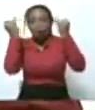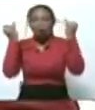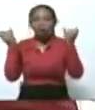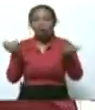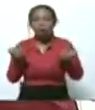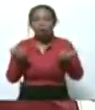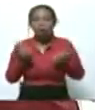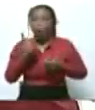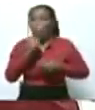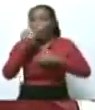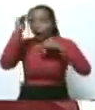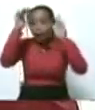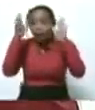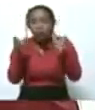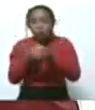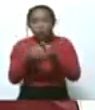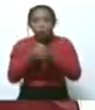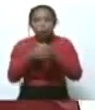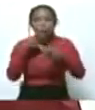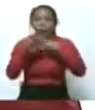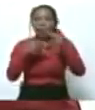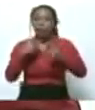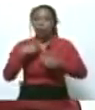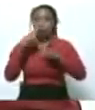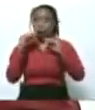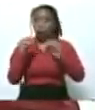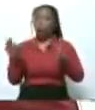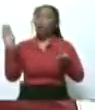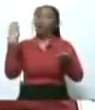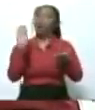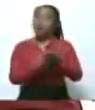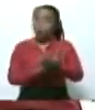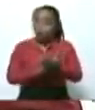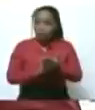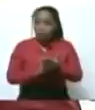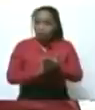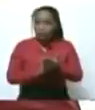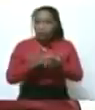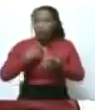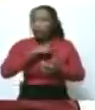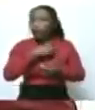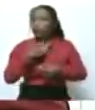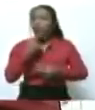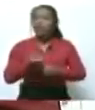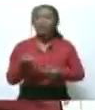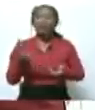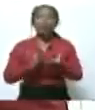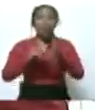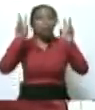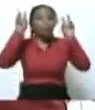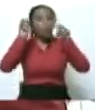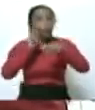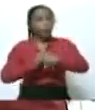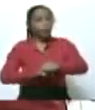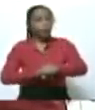No atienden al partido. Y ahí yo hablo nuevamente, o hablamos otra vez de la nueva época.